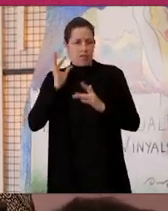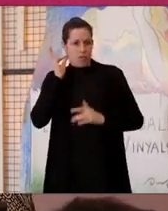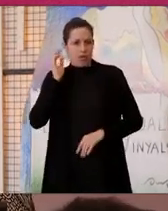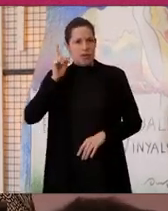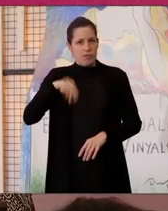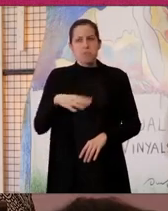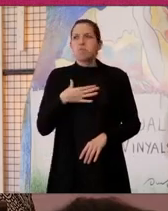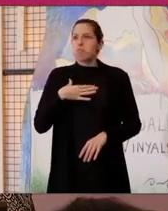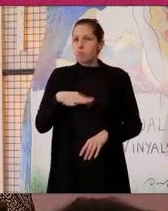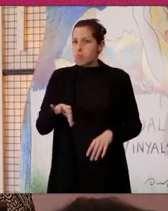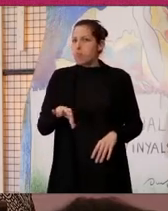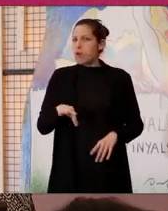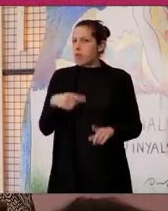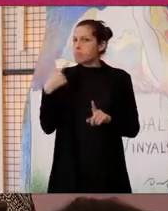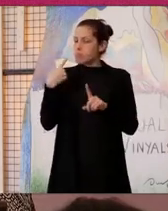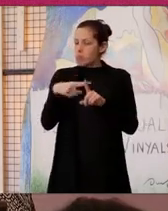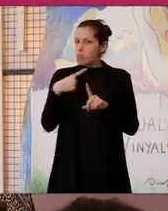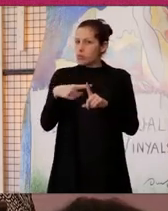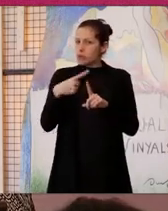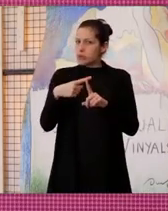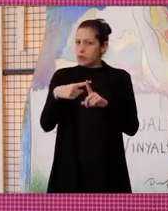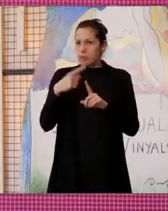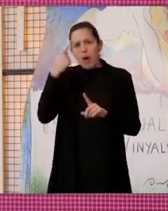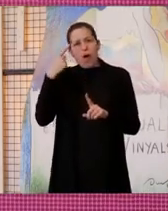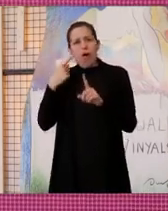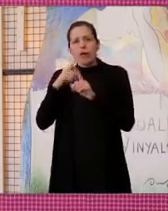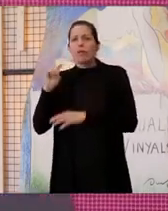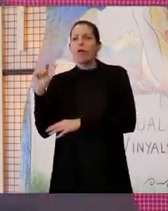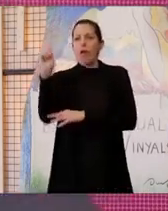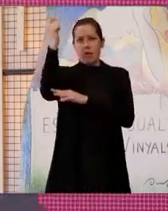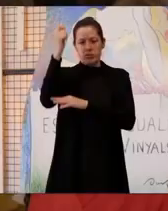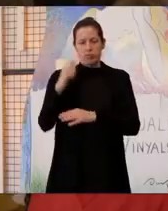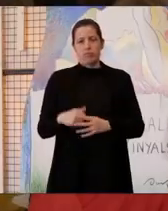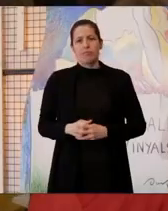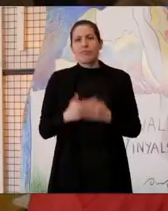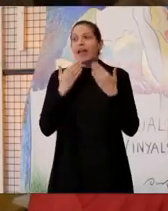vía bastante positiva para lograrlo Muchas gracias